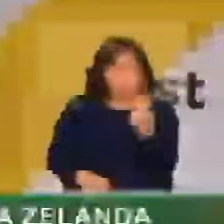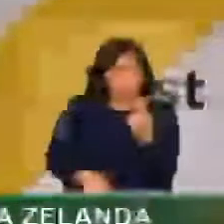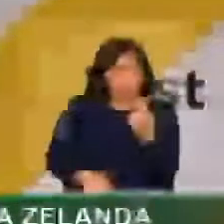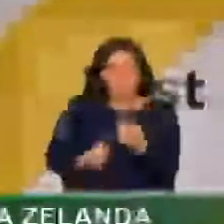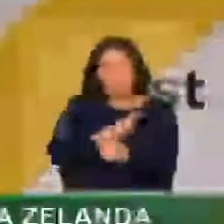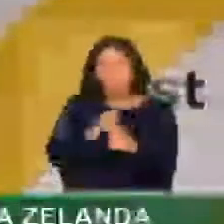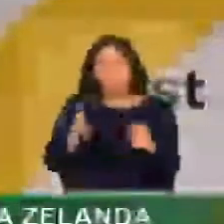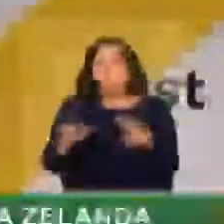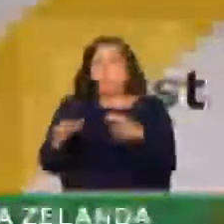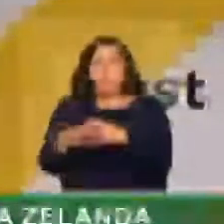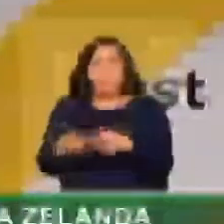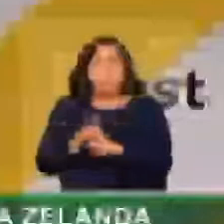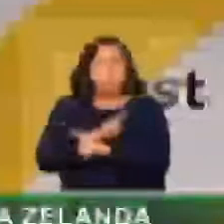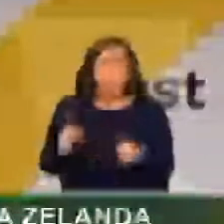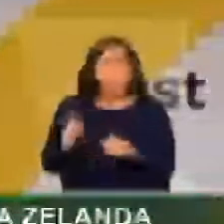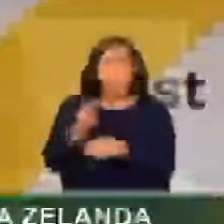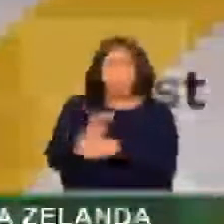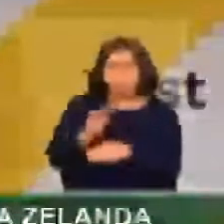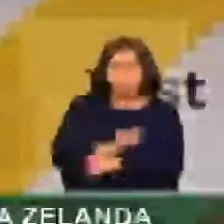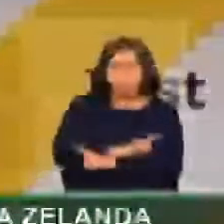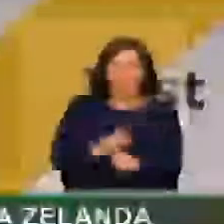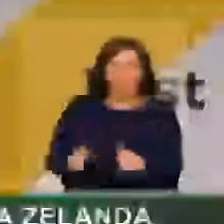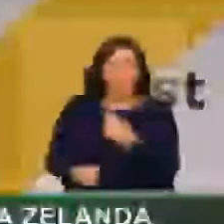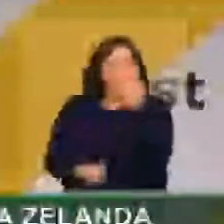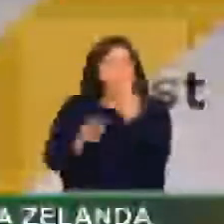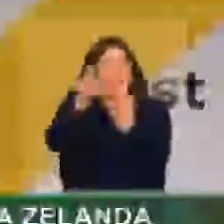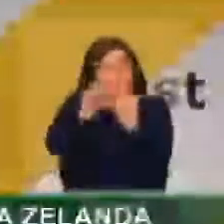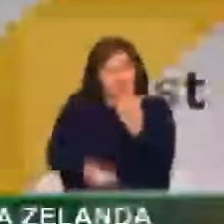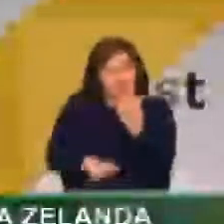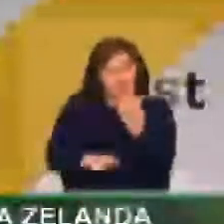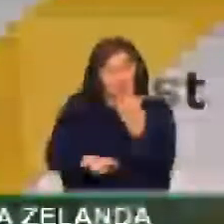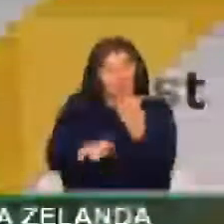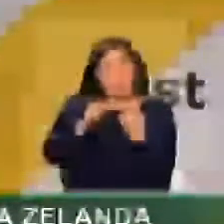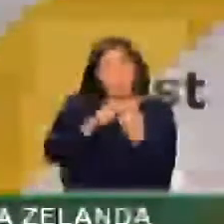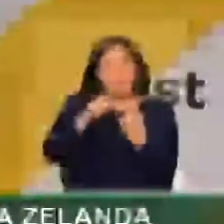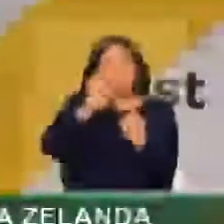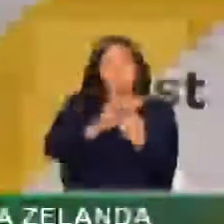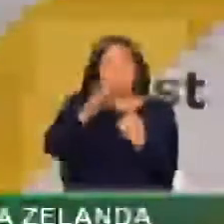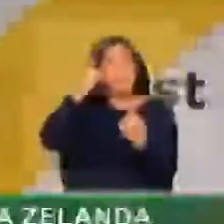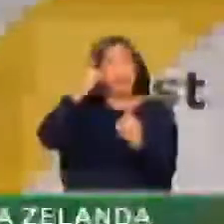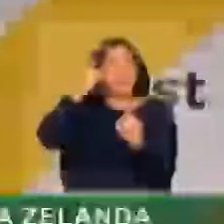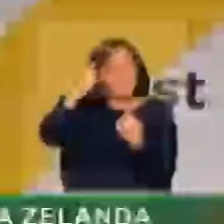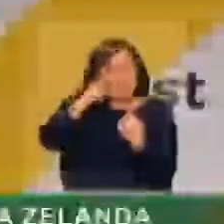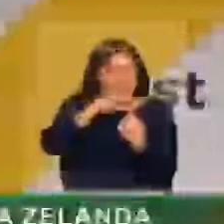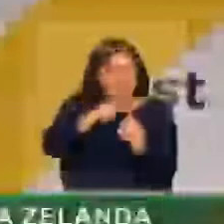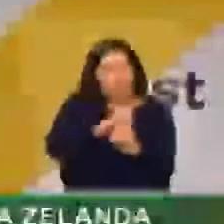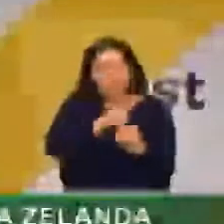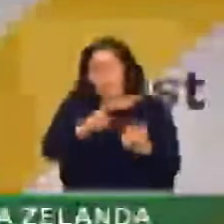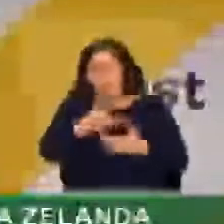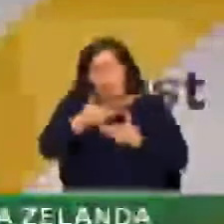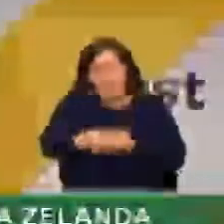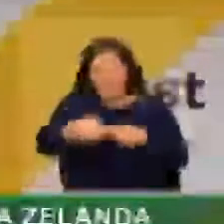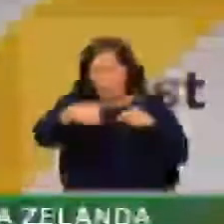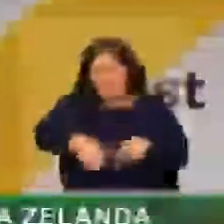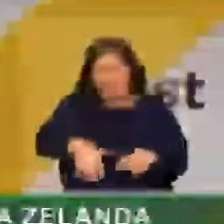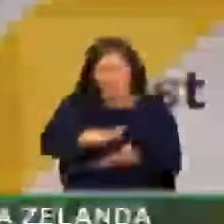una cultura, no una etnia, sino una persona individual que fue dominada por una ideología que no es apoyada aquí por nadie